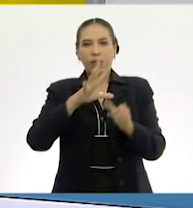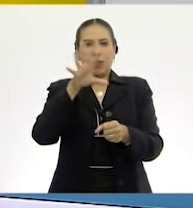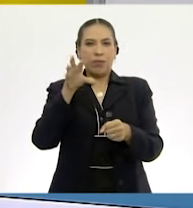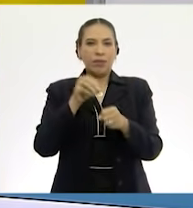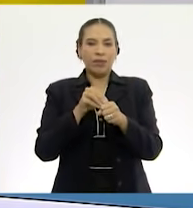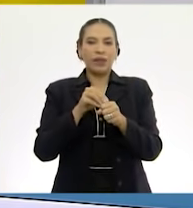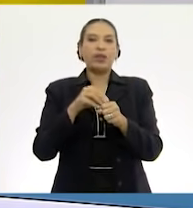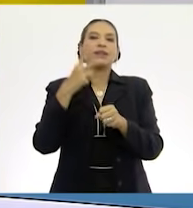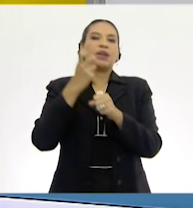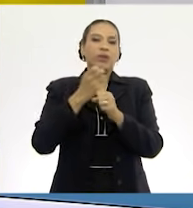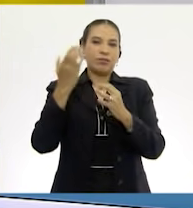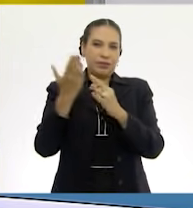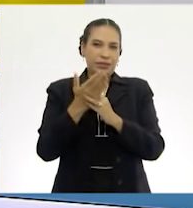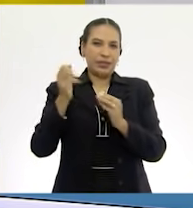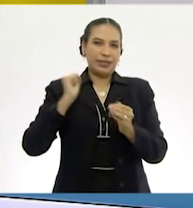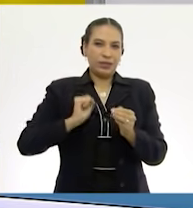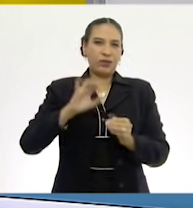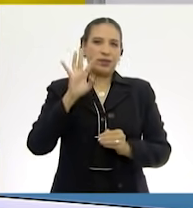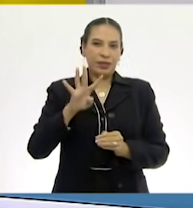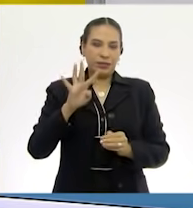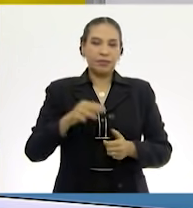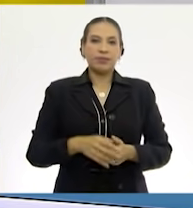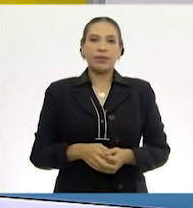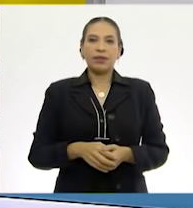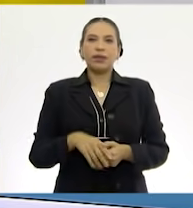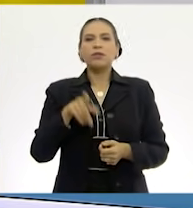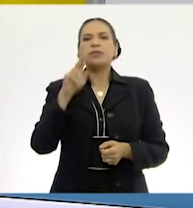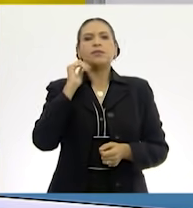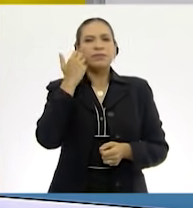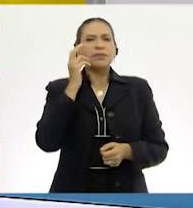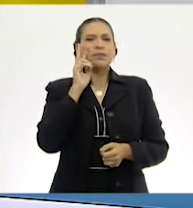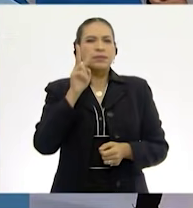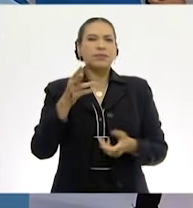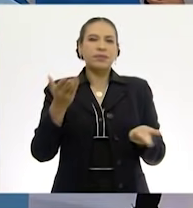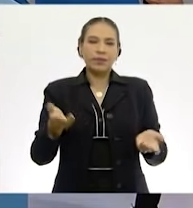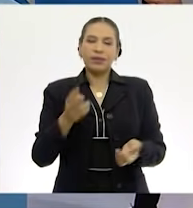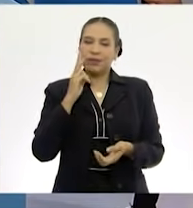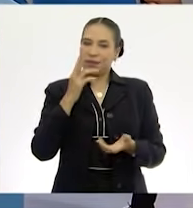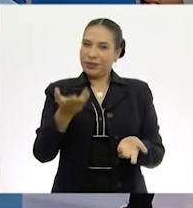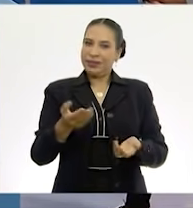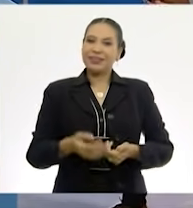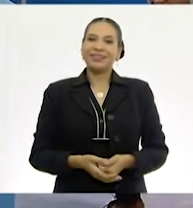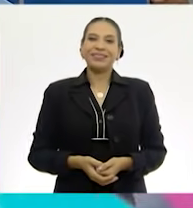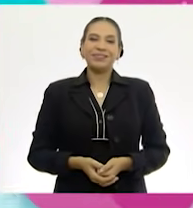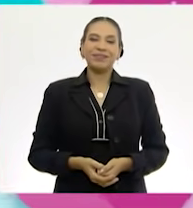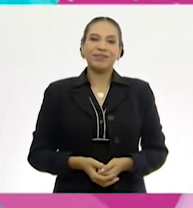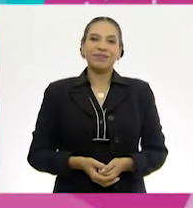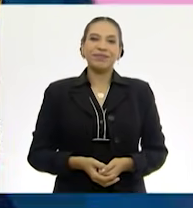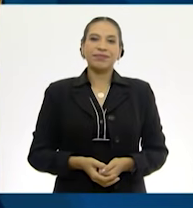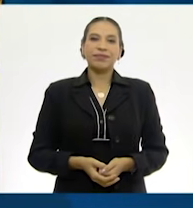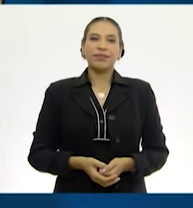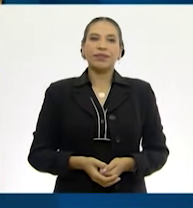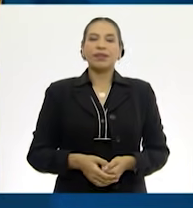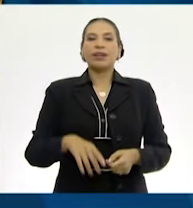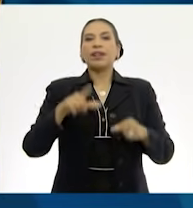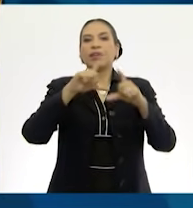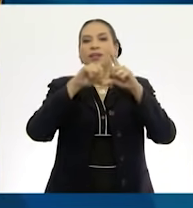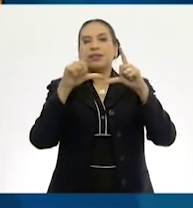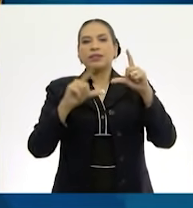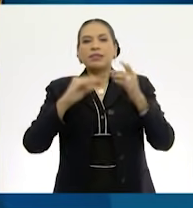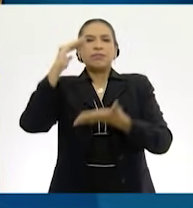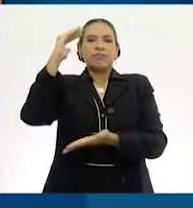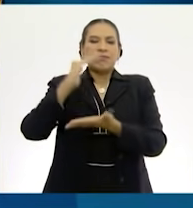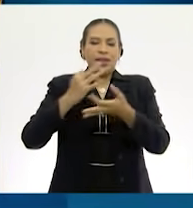completo por la segunda mitad del siglo XIX. ¿Qué les parece si lo vemos? ¡Vamos! Sí. Vamos. El país disminuido